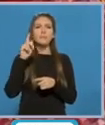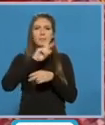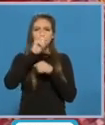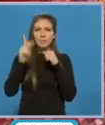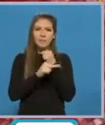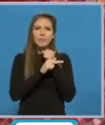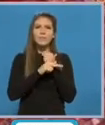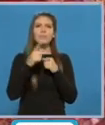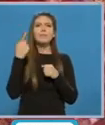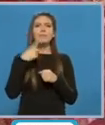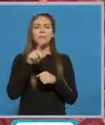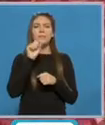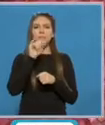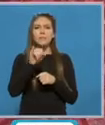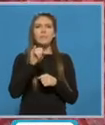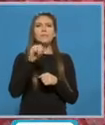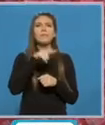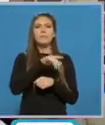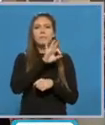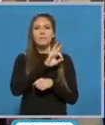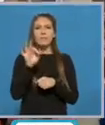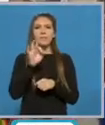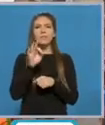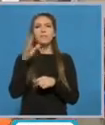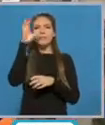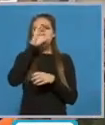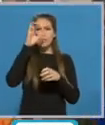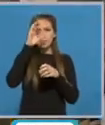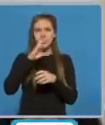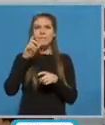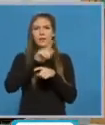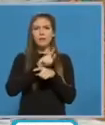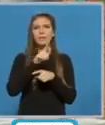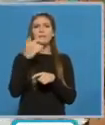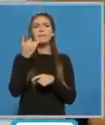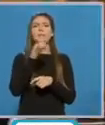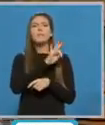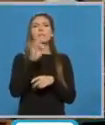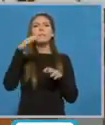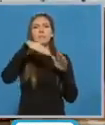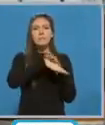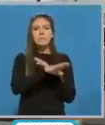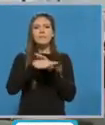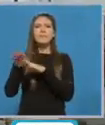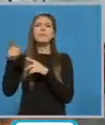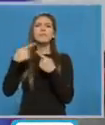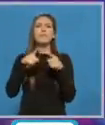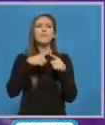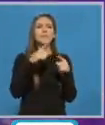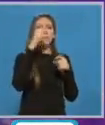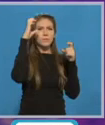de 400 actividades artísticas y culturales podrás sumergirte en esta multiculturalidad.